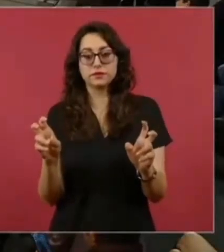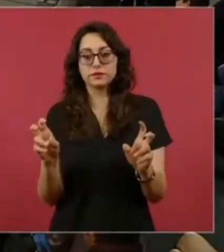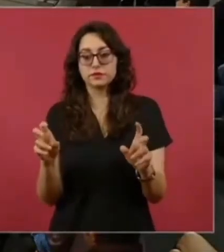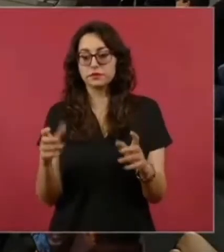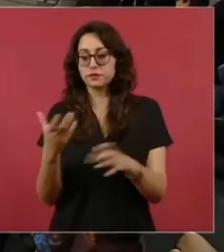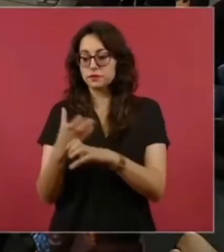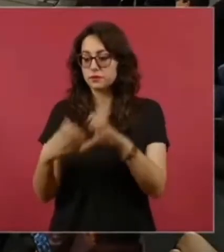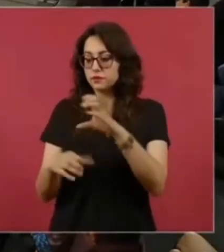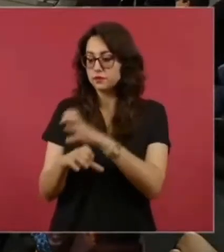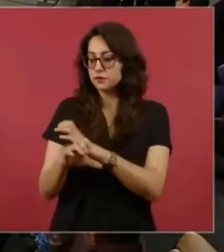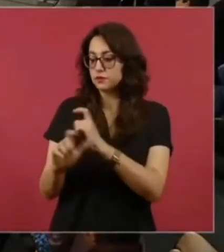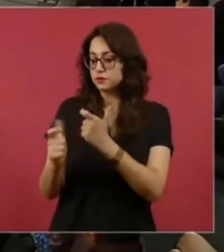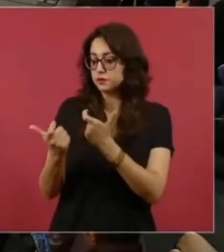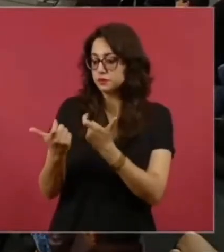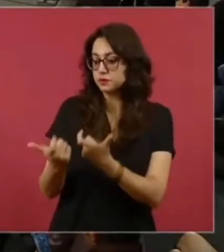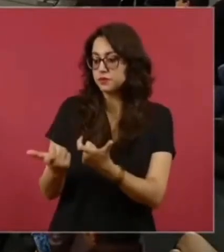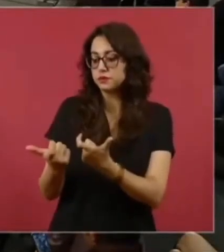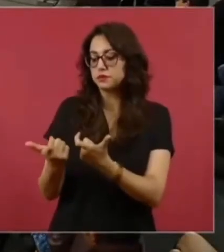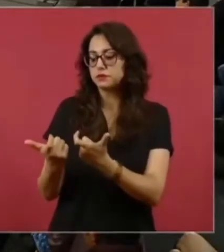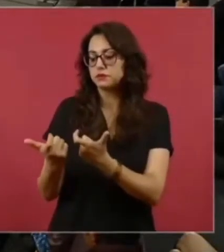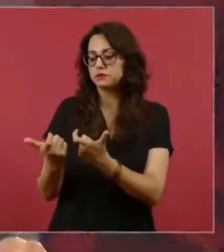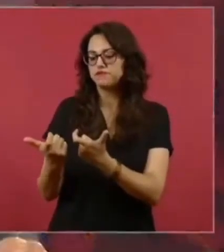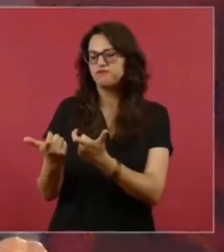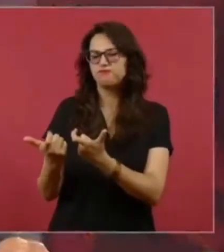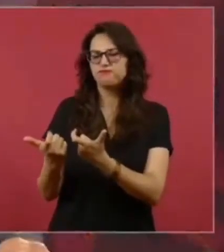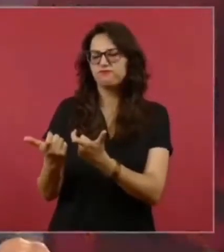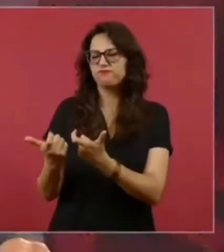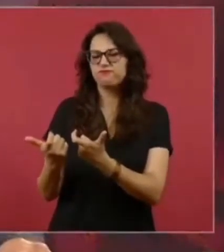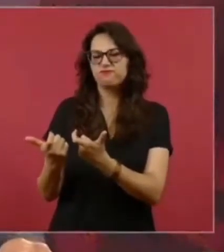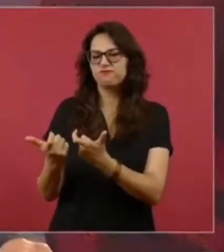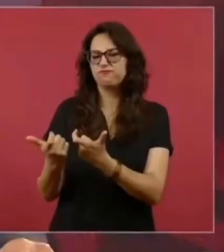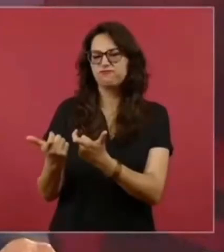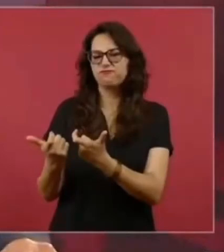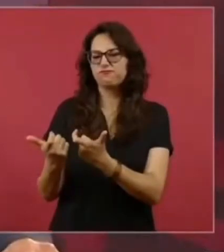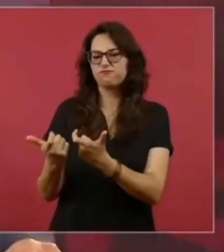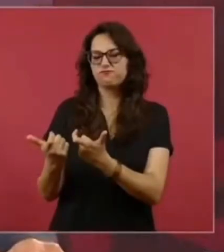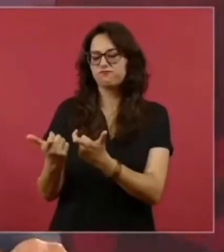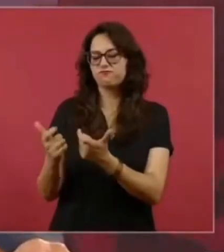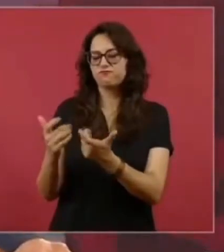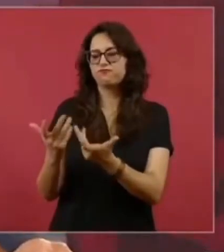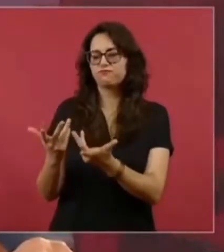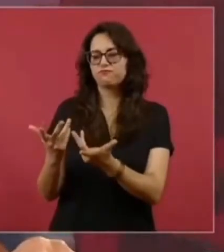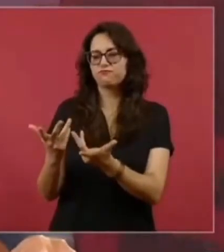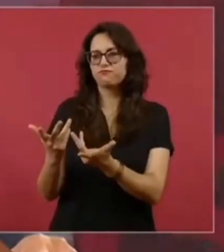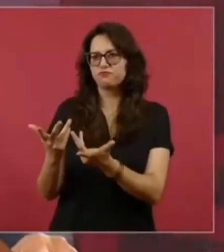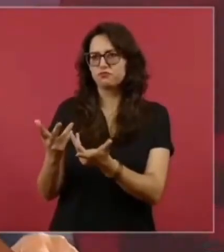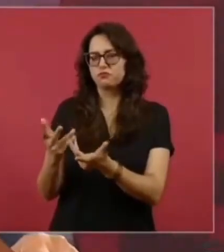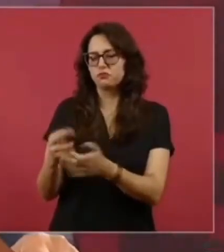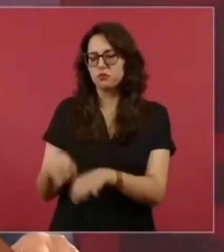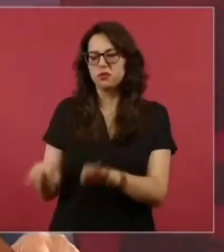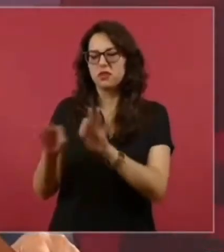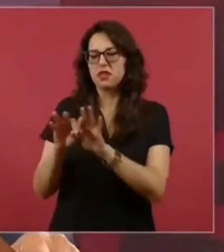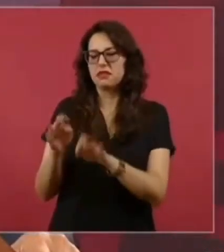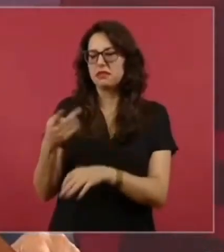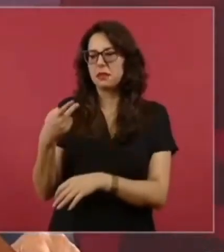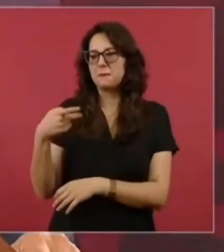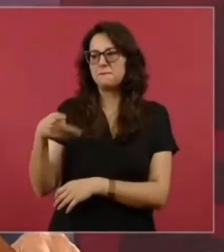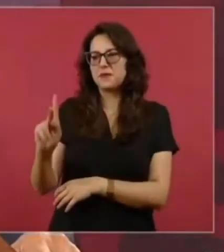la felicidad se puede obtener